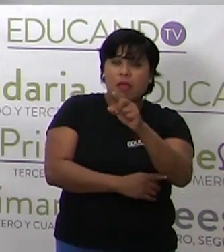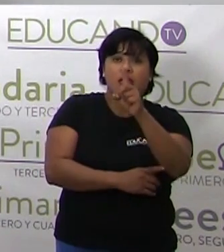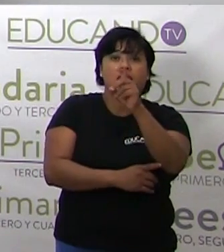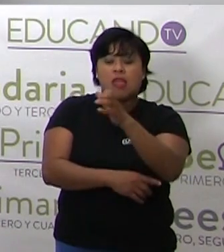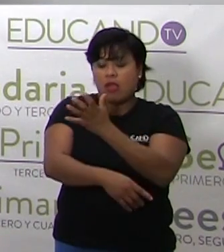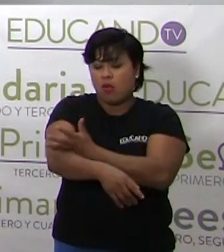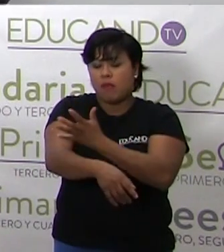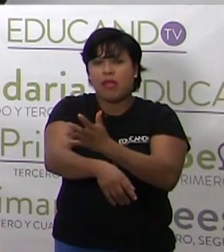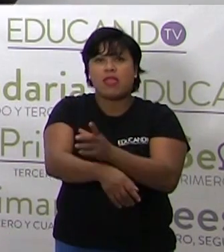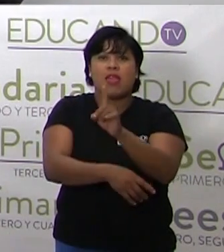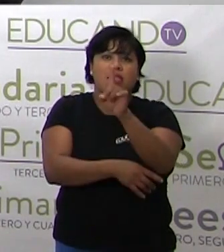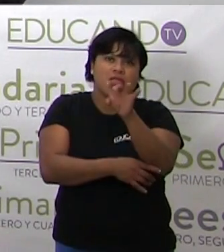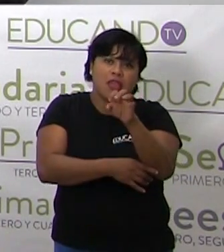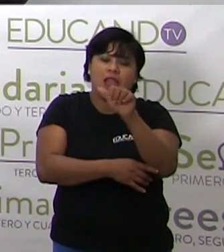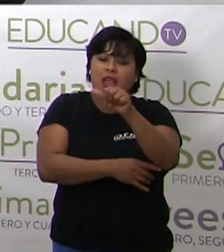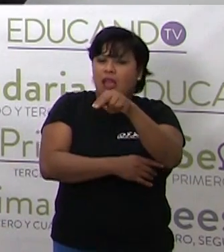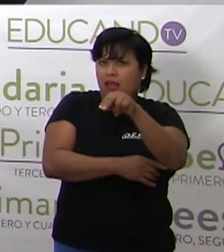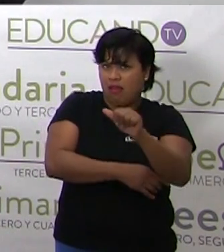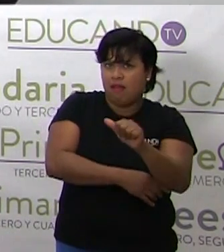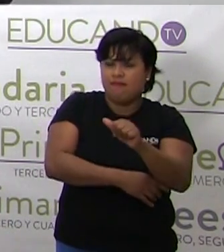de Ana.